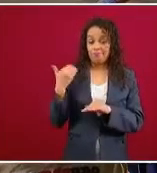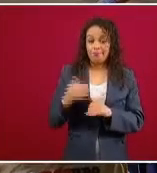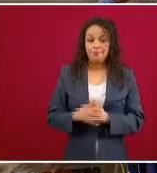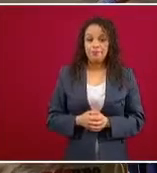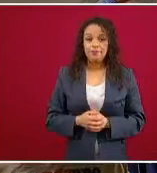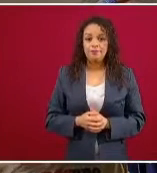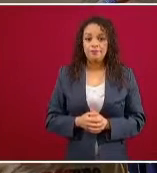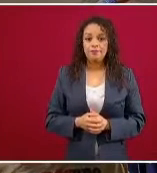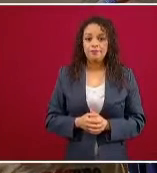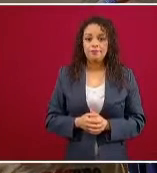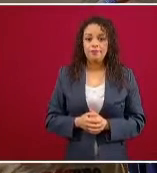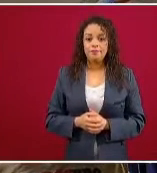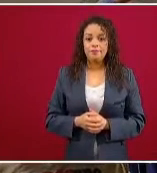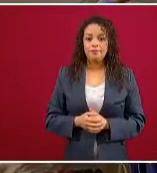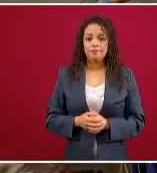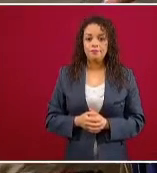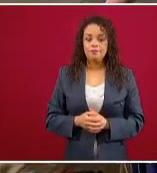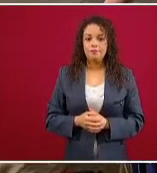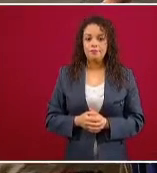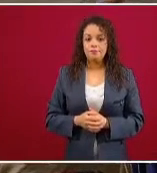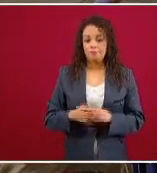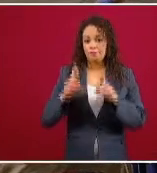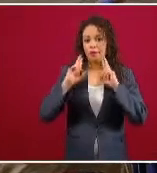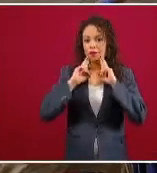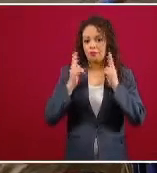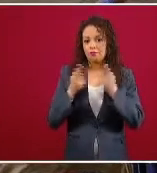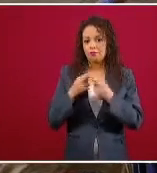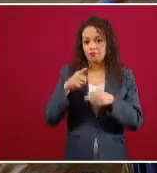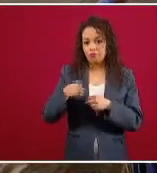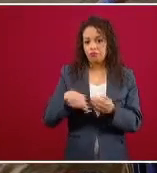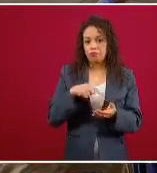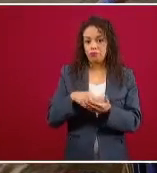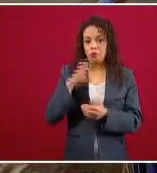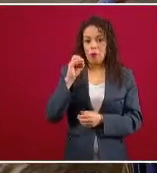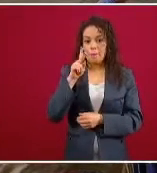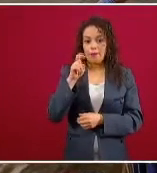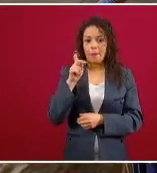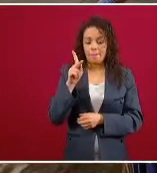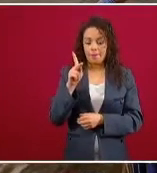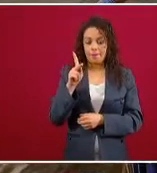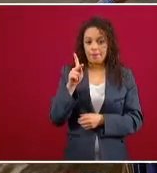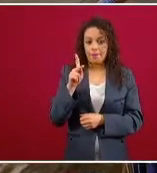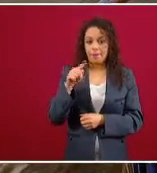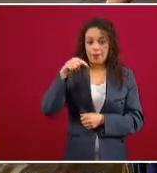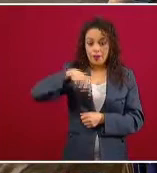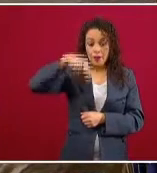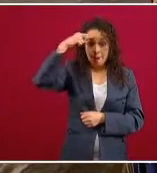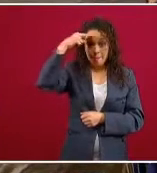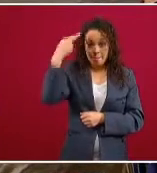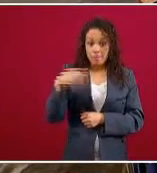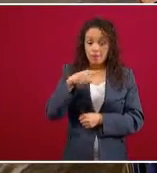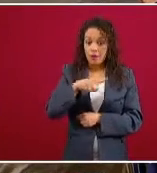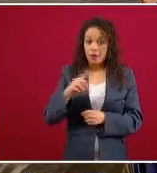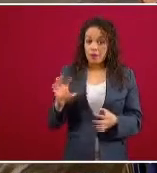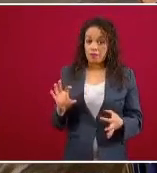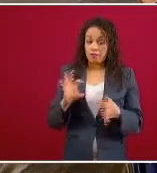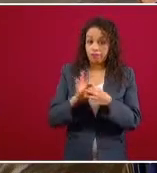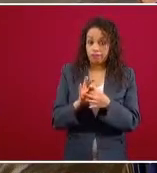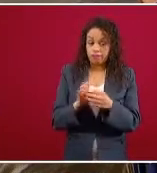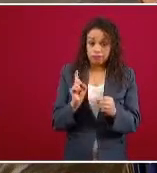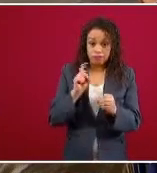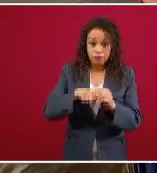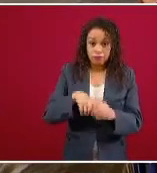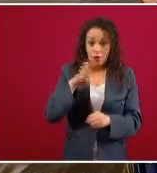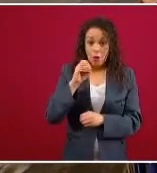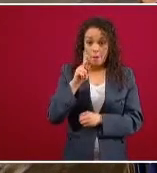hubo una reunión de la OPEP. México no pertenece a la OPEP. México pertenece a